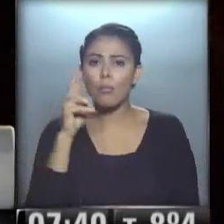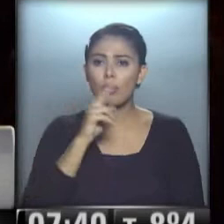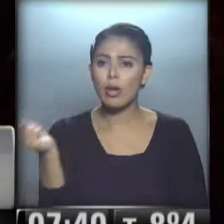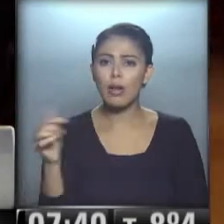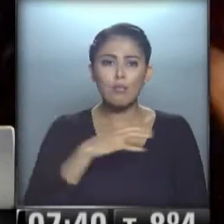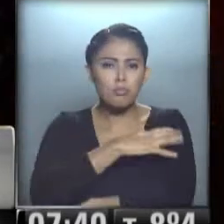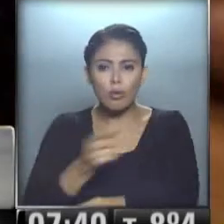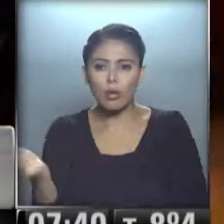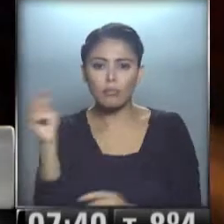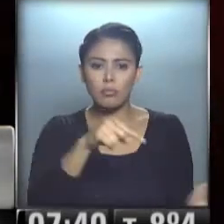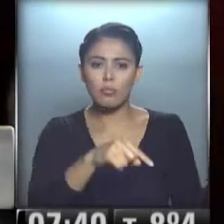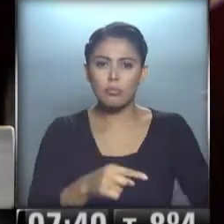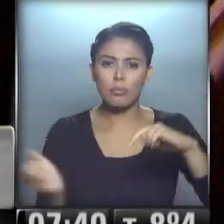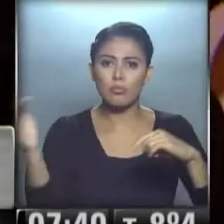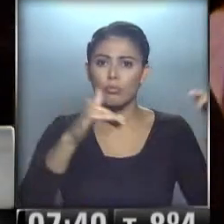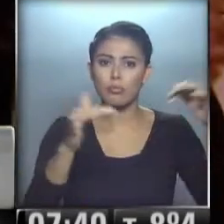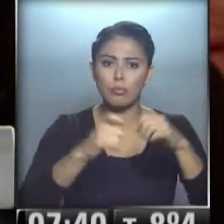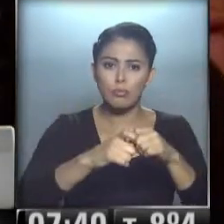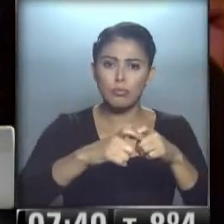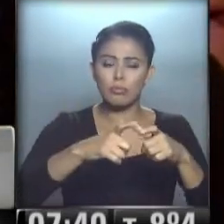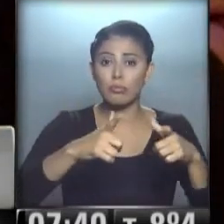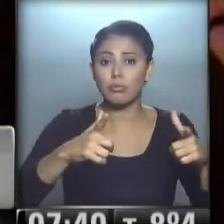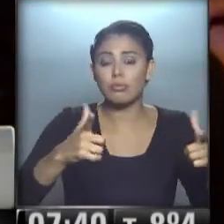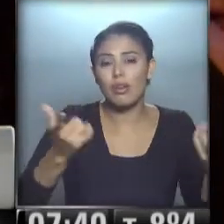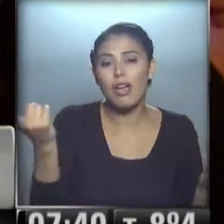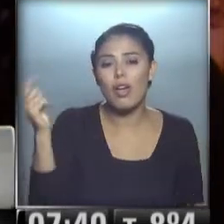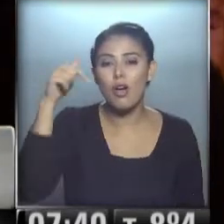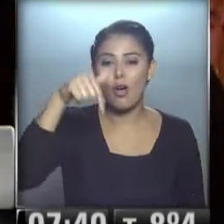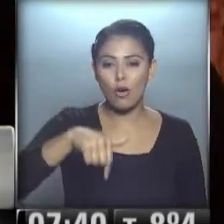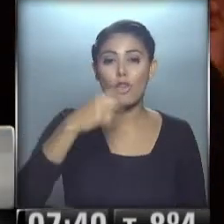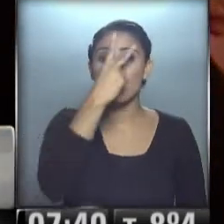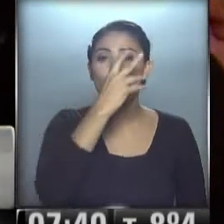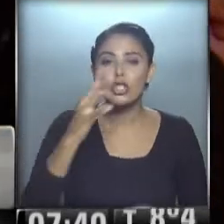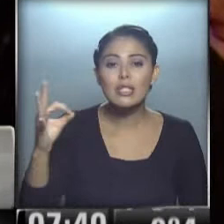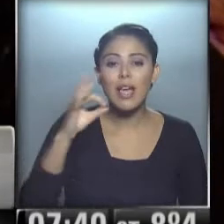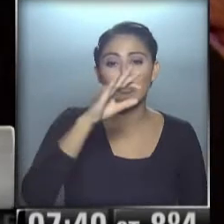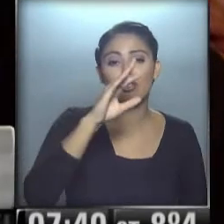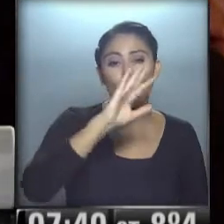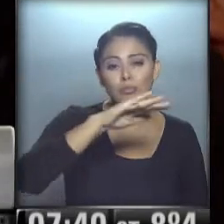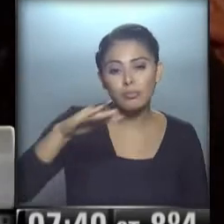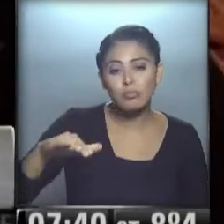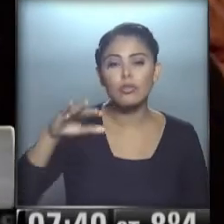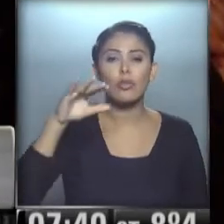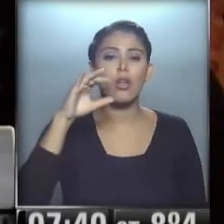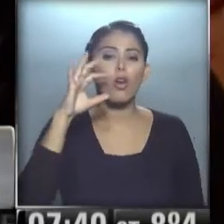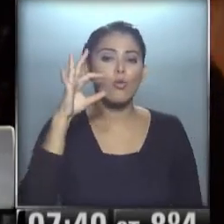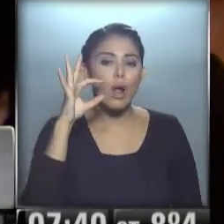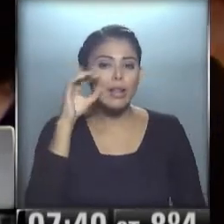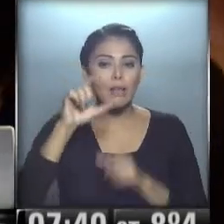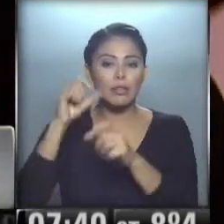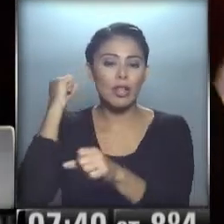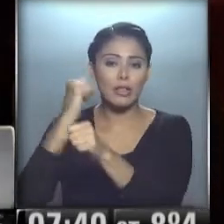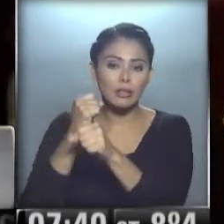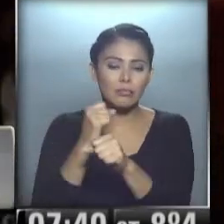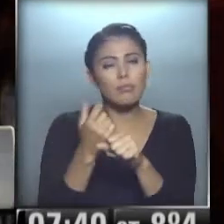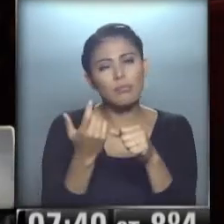situación de calle y así fue creciendo. Y bueno, y hoy hay 200 chicos y chicas, 40 trabajadores. No,